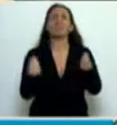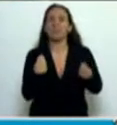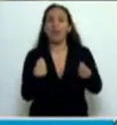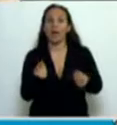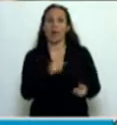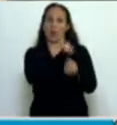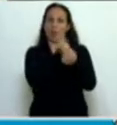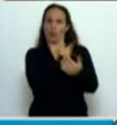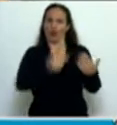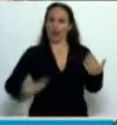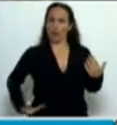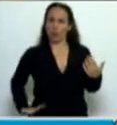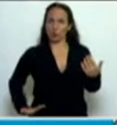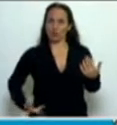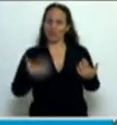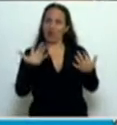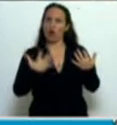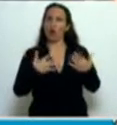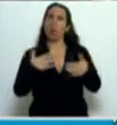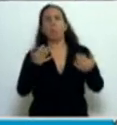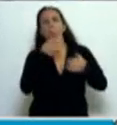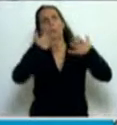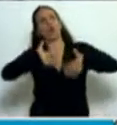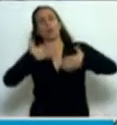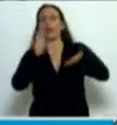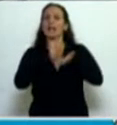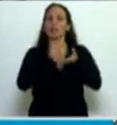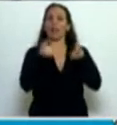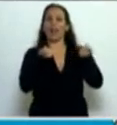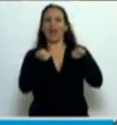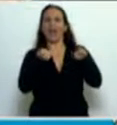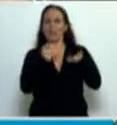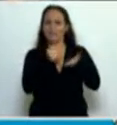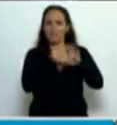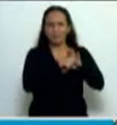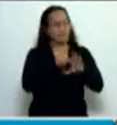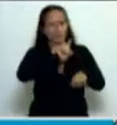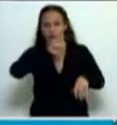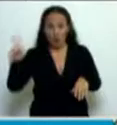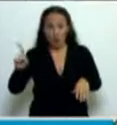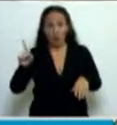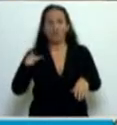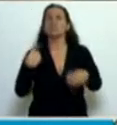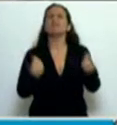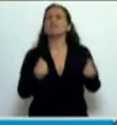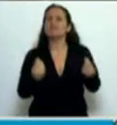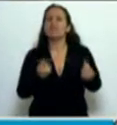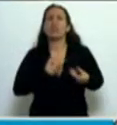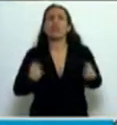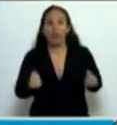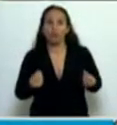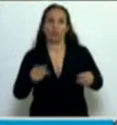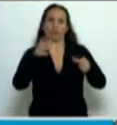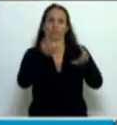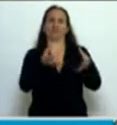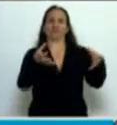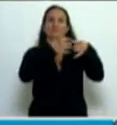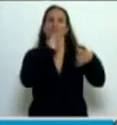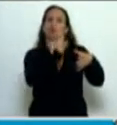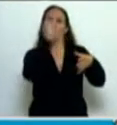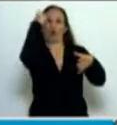así como se desendeudó, mantenga su patrimonio. El objetivo de esta ley es realmente va en esa dirección, porque